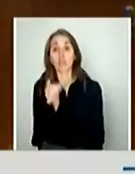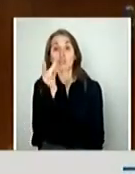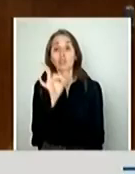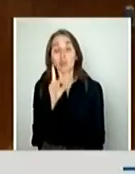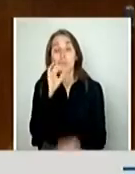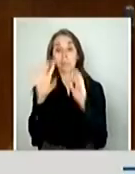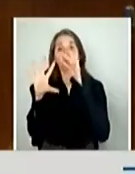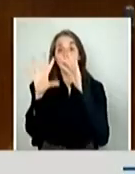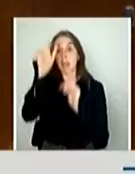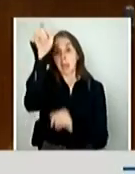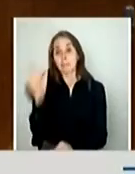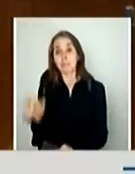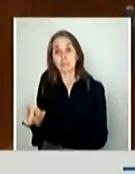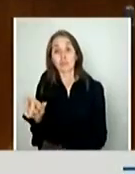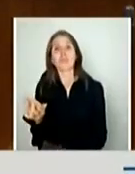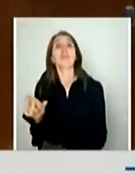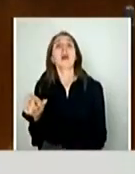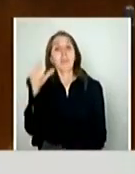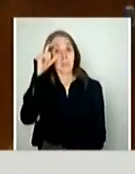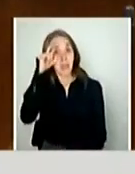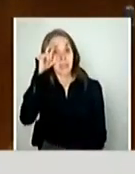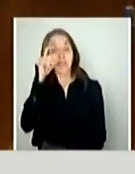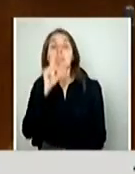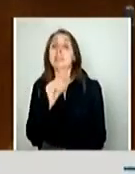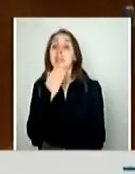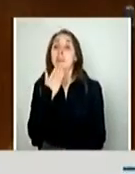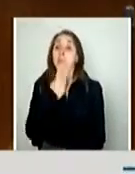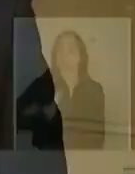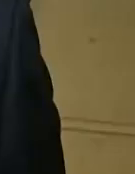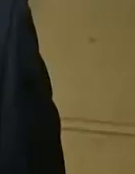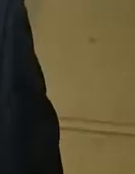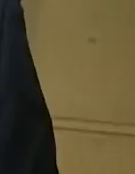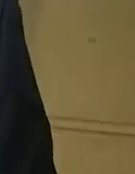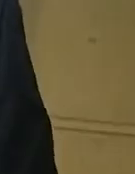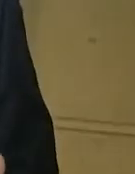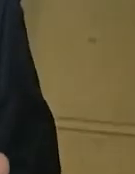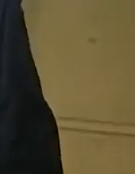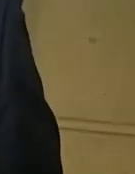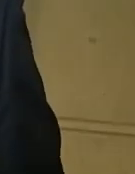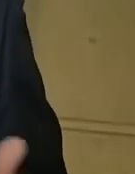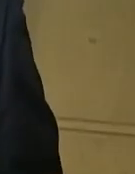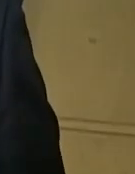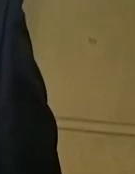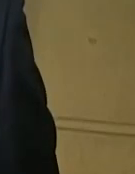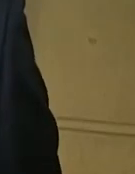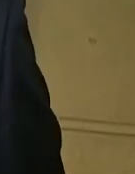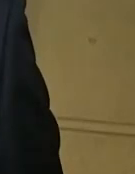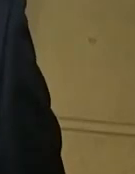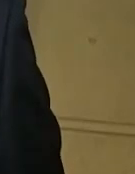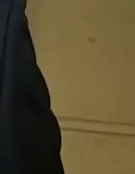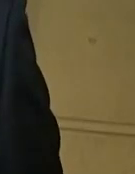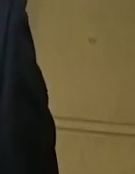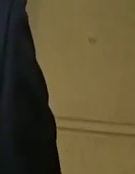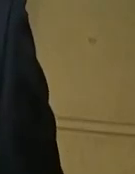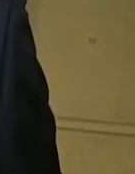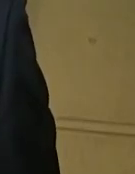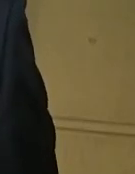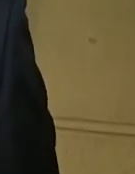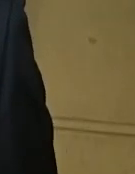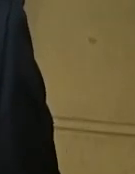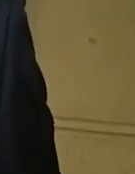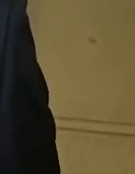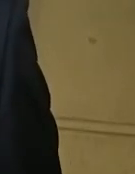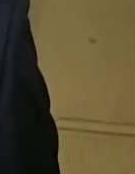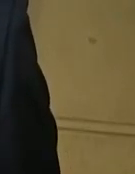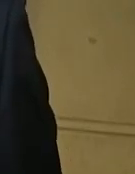desapariciones, y fue Fray Montalva quien la impulsó y le costó la vida. Sí. Luego, con el tiempo, otros líderes surgieron, como